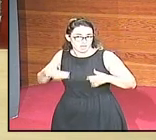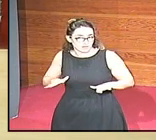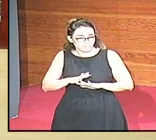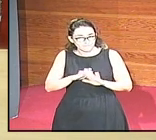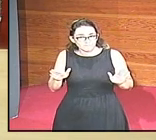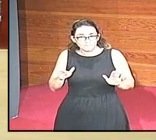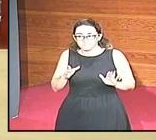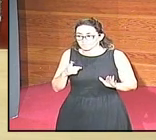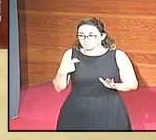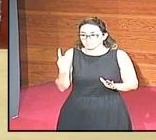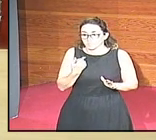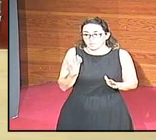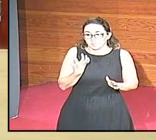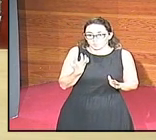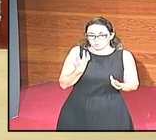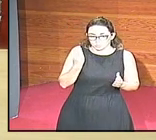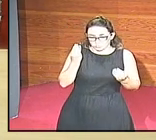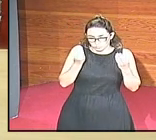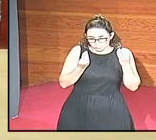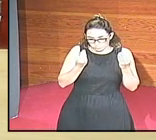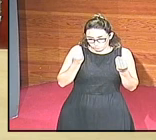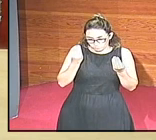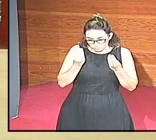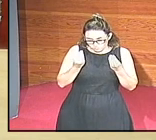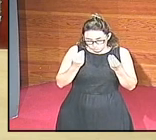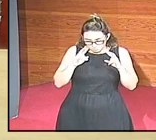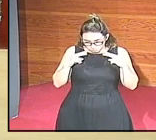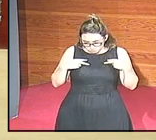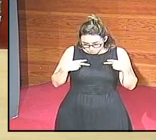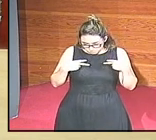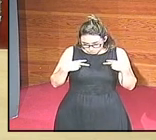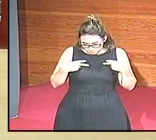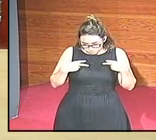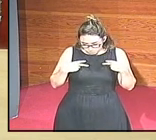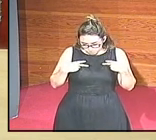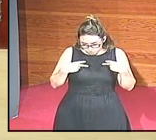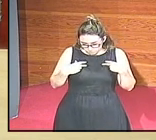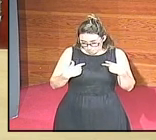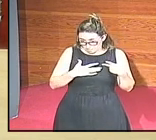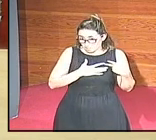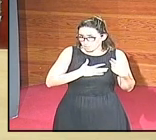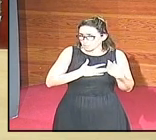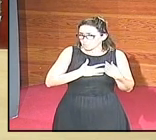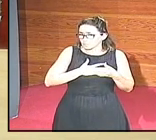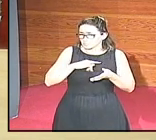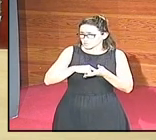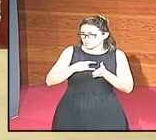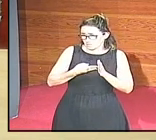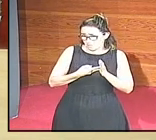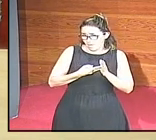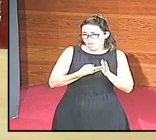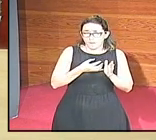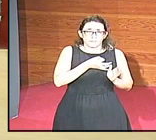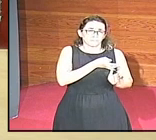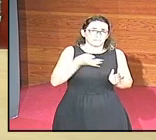Y tenemos que ver, yo es lo que decía antes, mi sistema es muy perfeccionable,